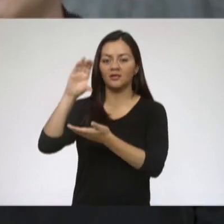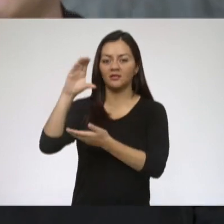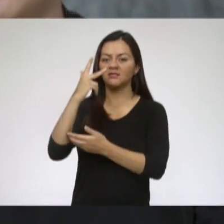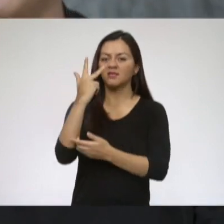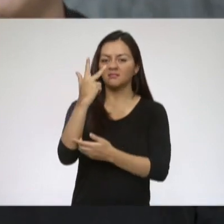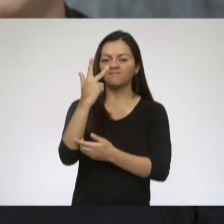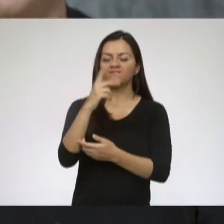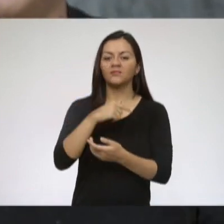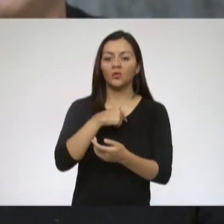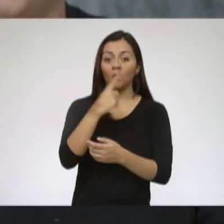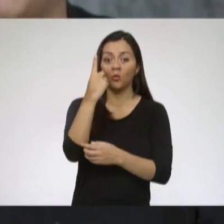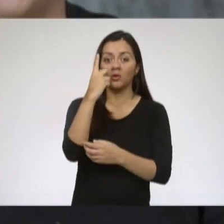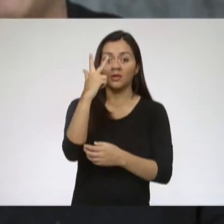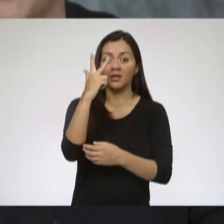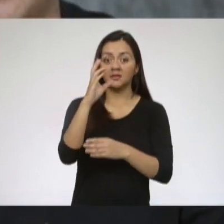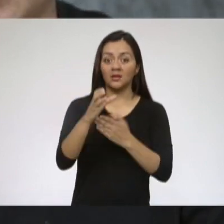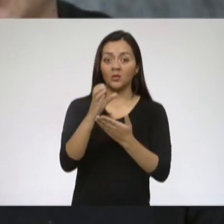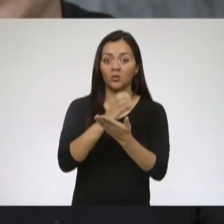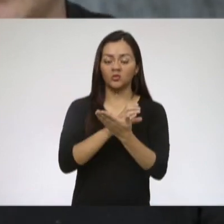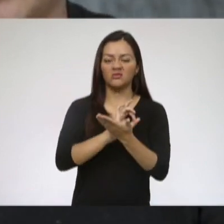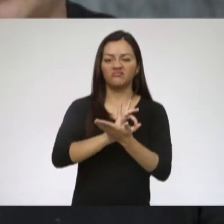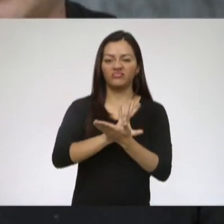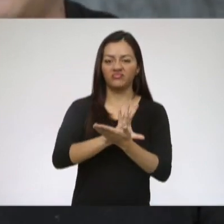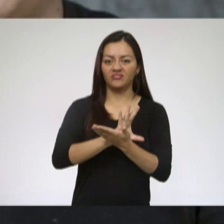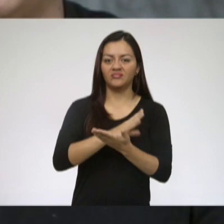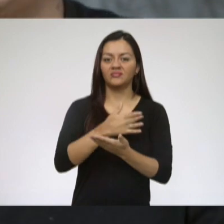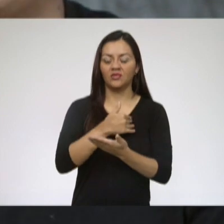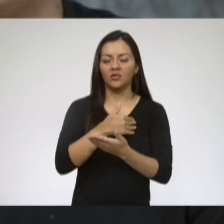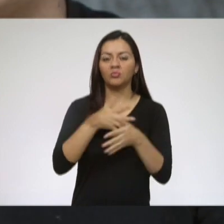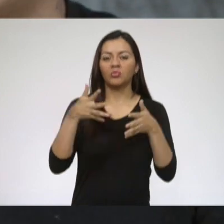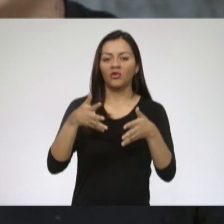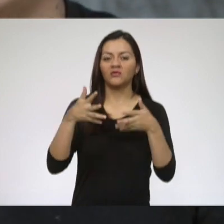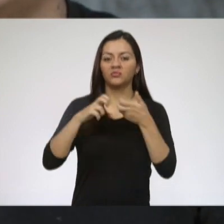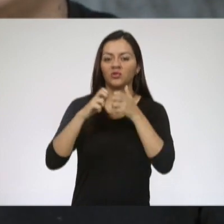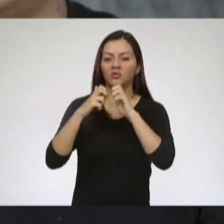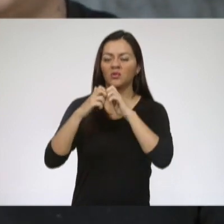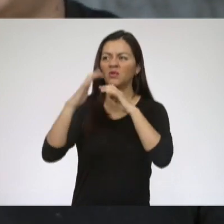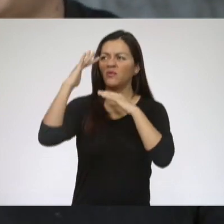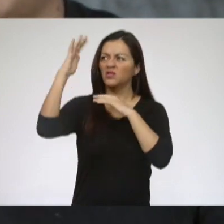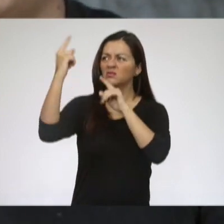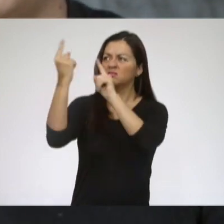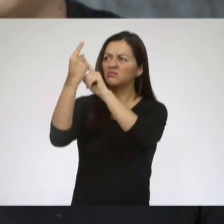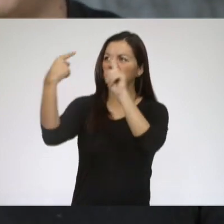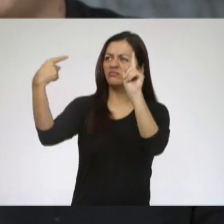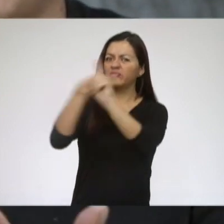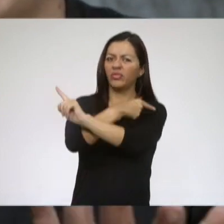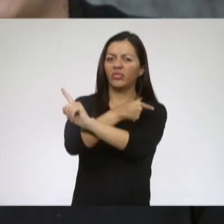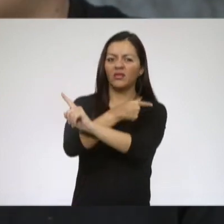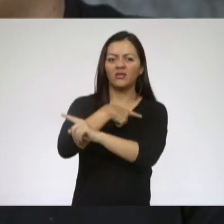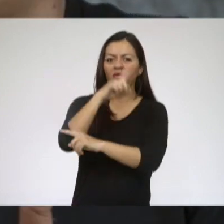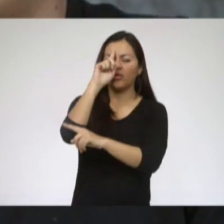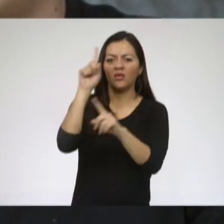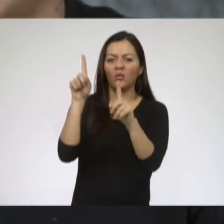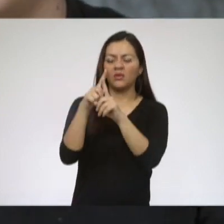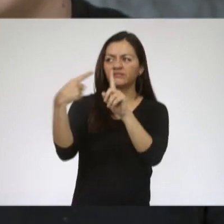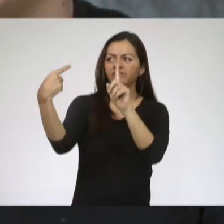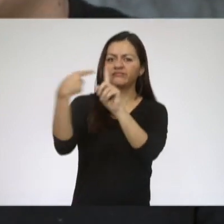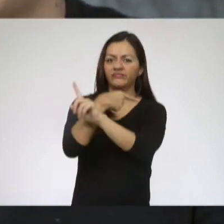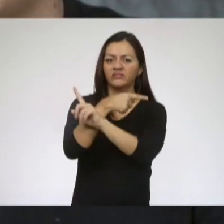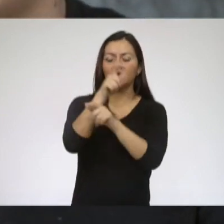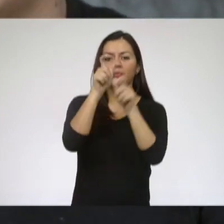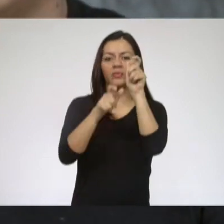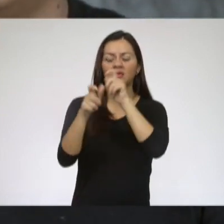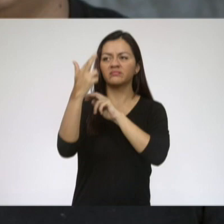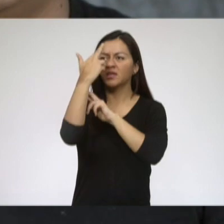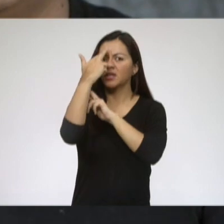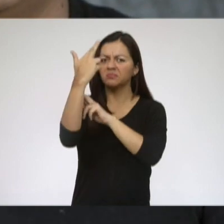curso de un colegio. Problemas con profesores por diferente tipo de ideologías, por diferente tipo de manejo hacia la gente, de